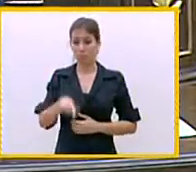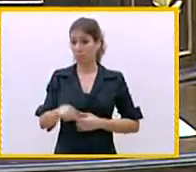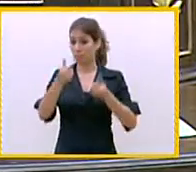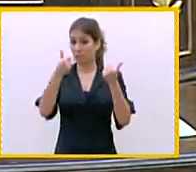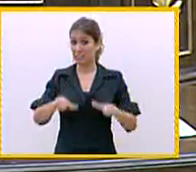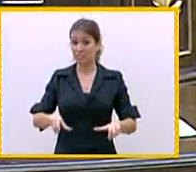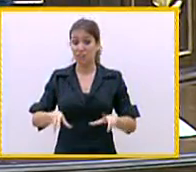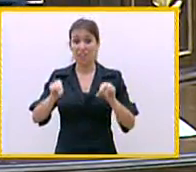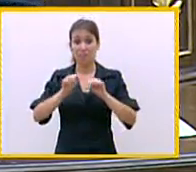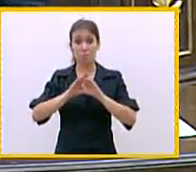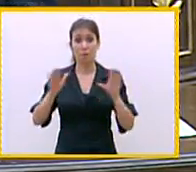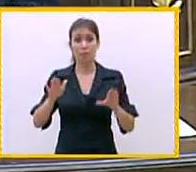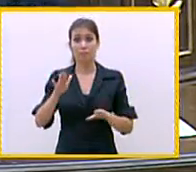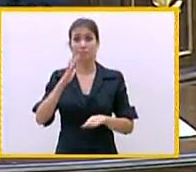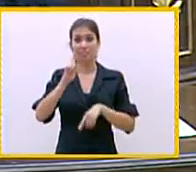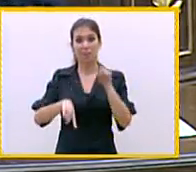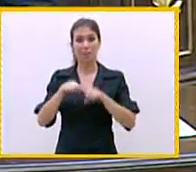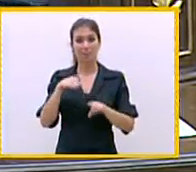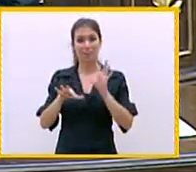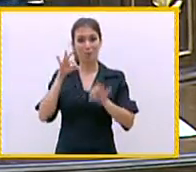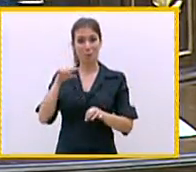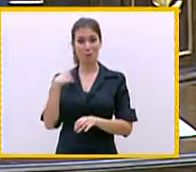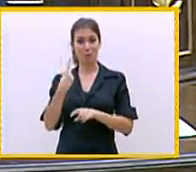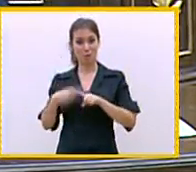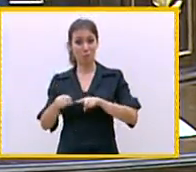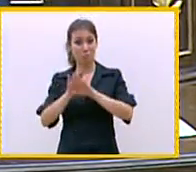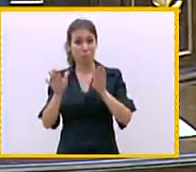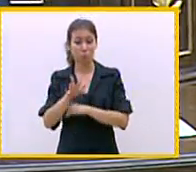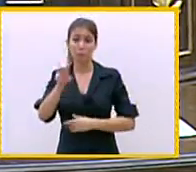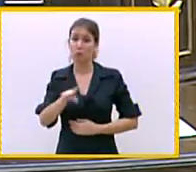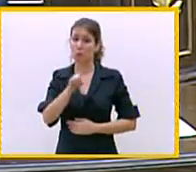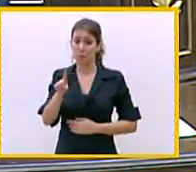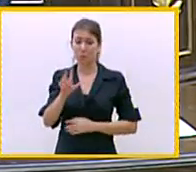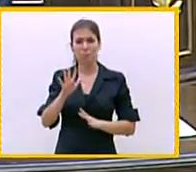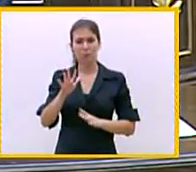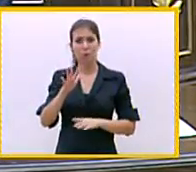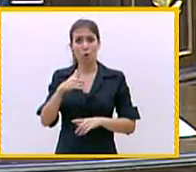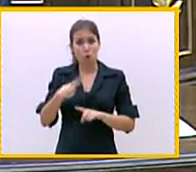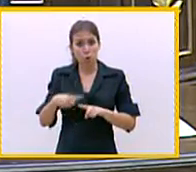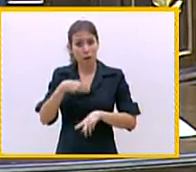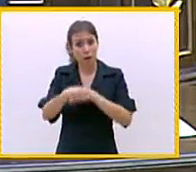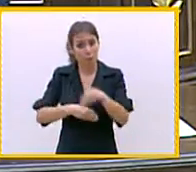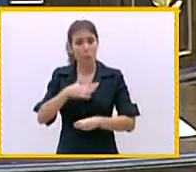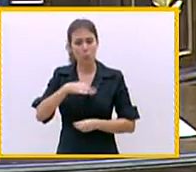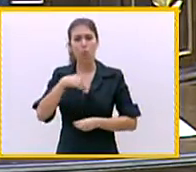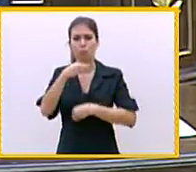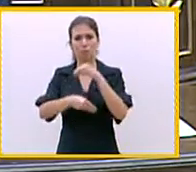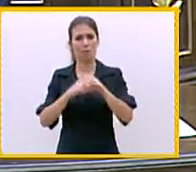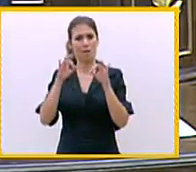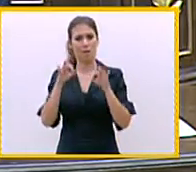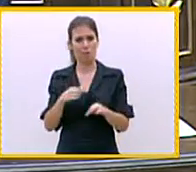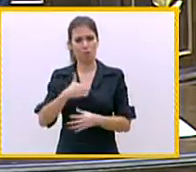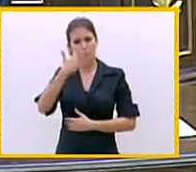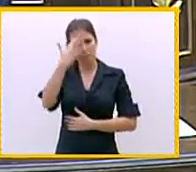no depende solo de nosotros, pero estamos haciendo lo que depende de nosotros. Así lo creo, aunque